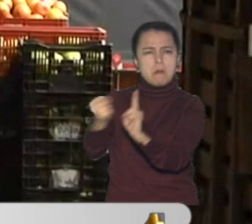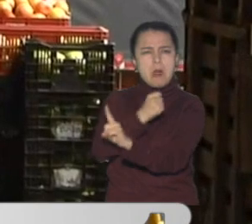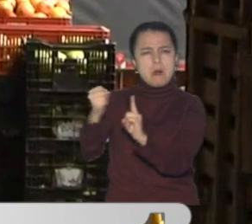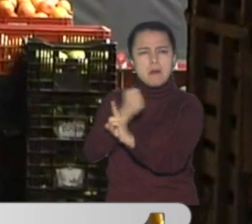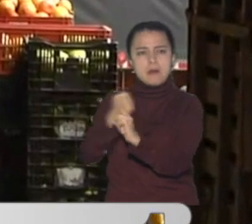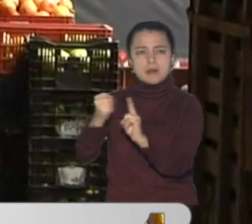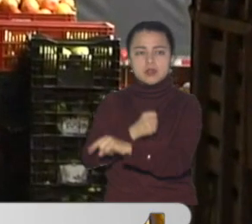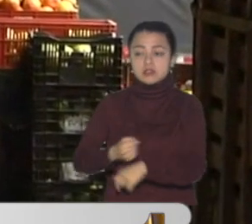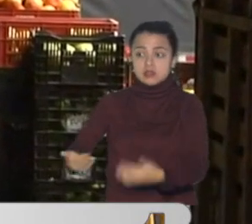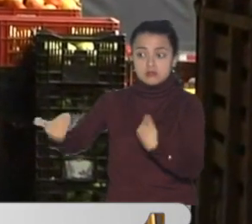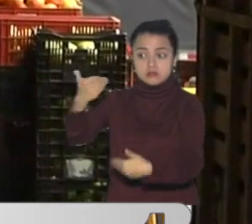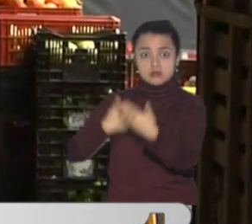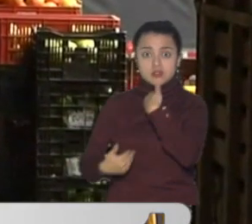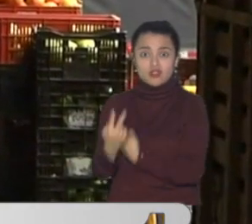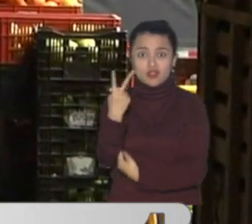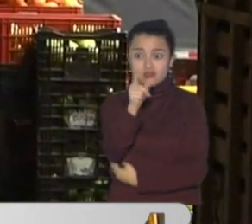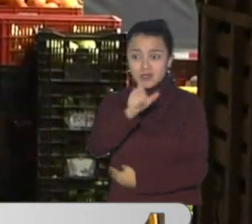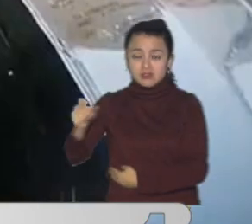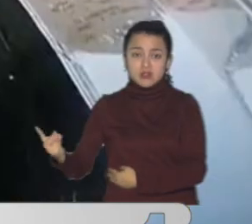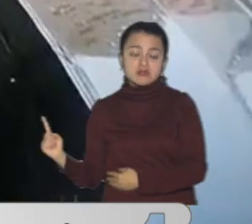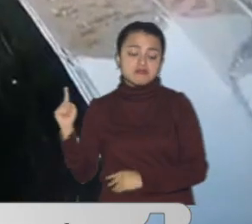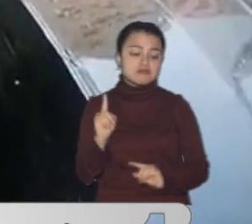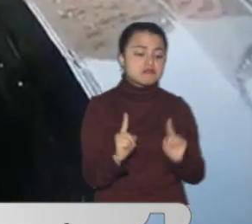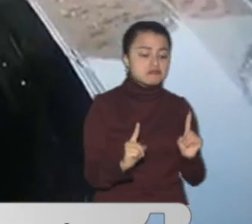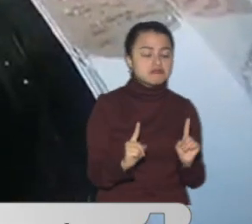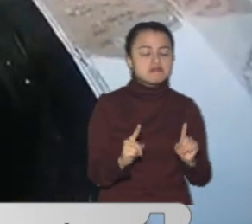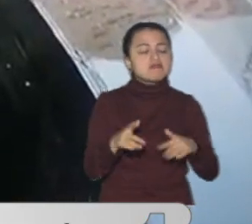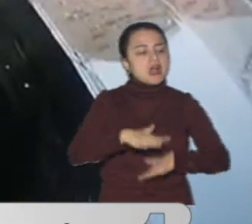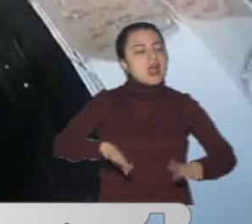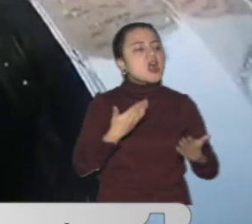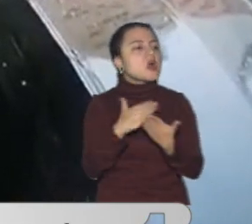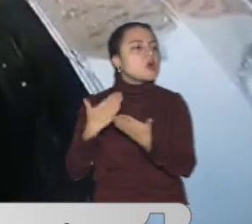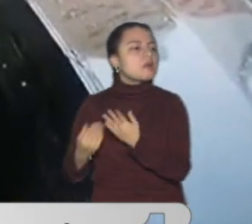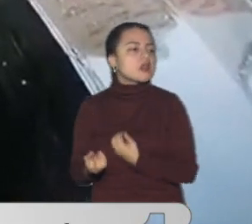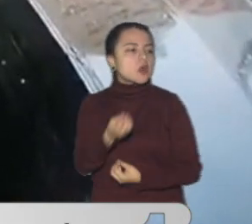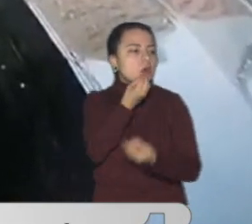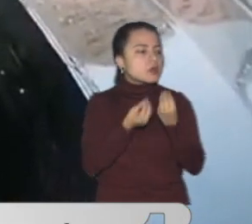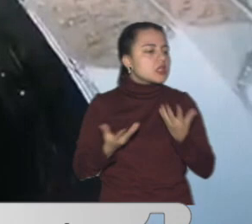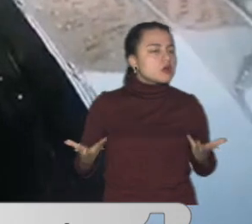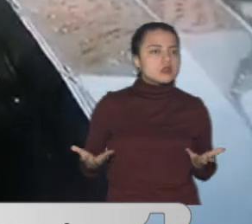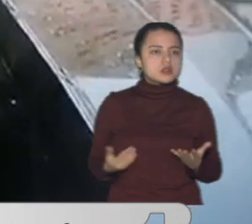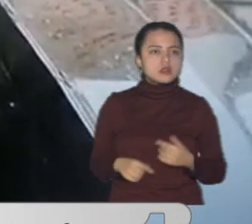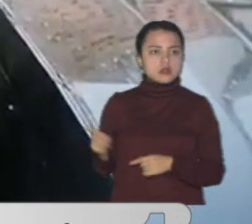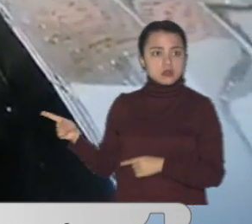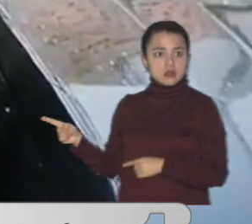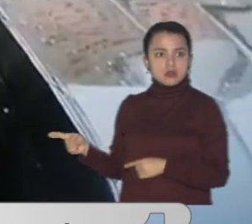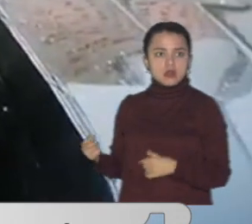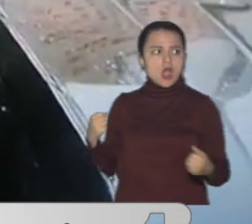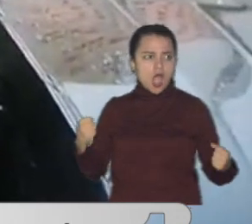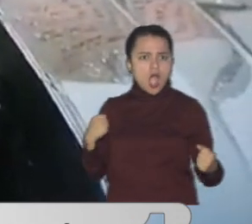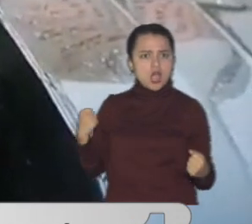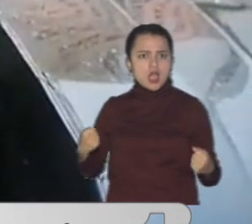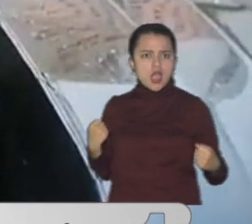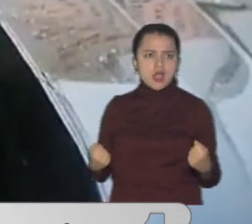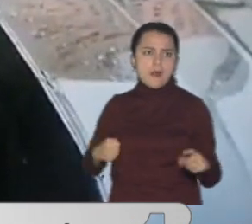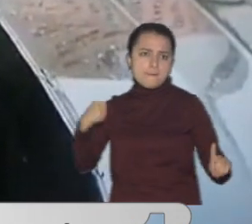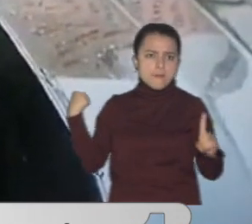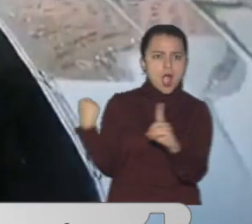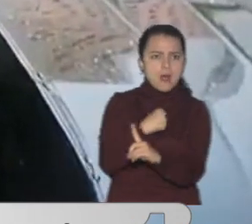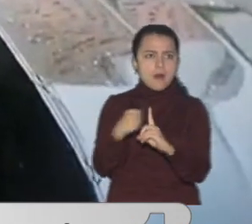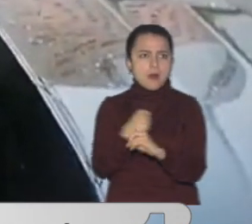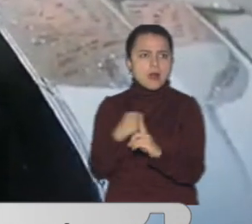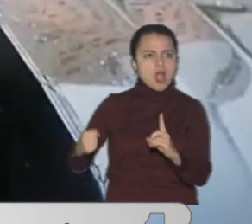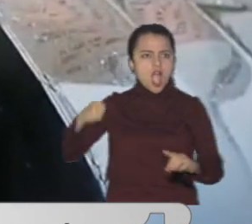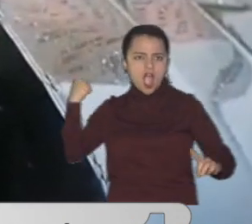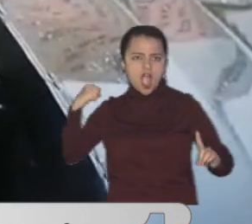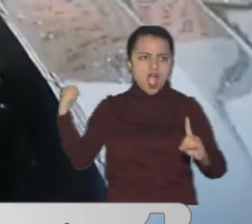tragedia para dos clientes de la central mayorista en Itagüí. Habían llegado a hacer sus compras, pero tuvieron una discusión por el parqueo de un vehículo. Luego se